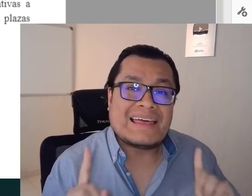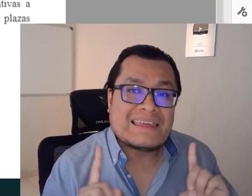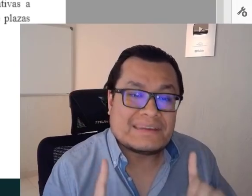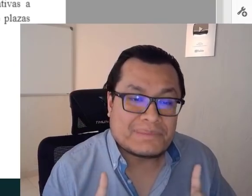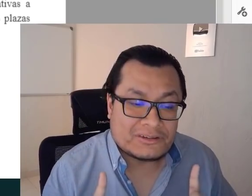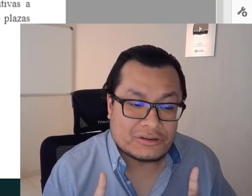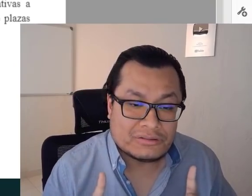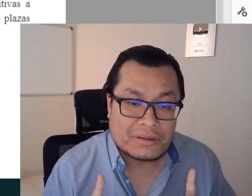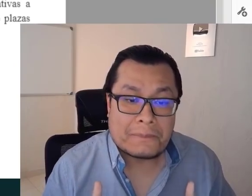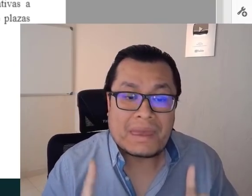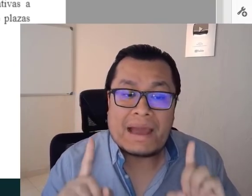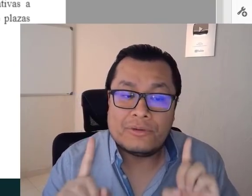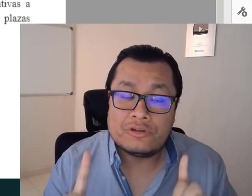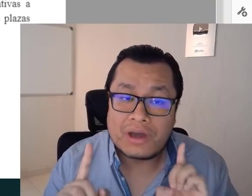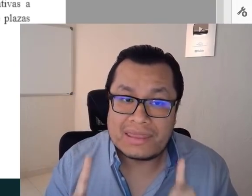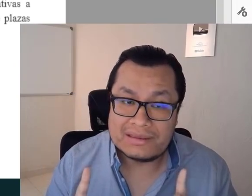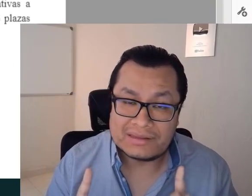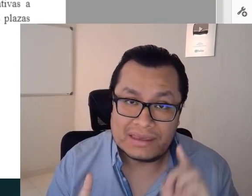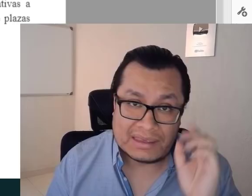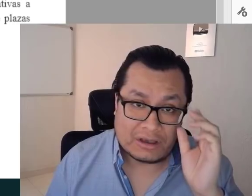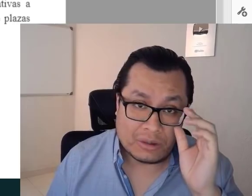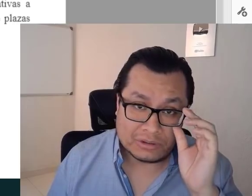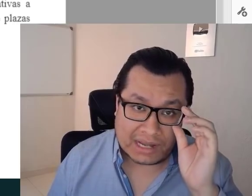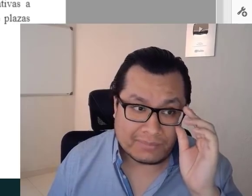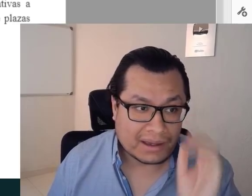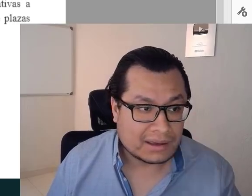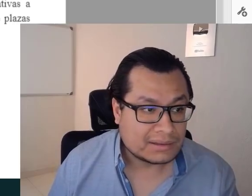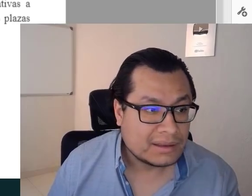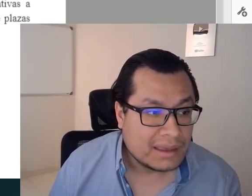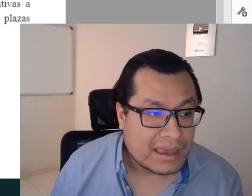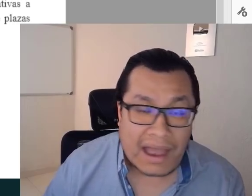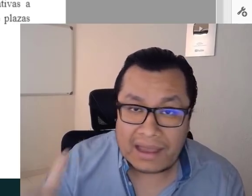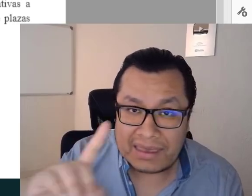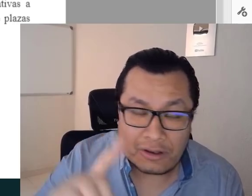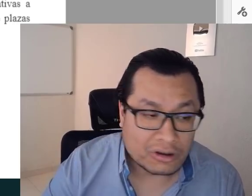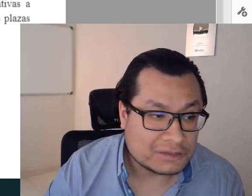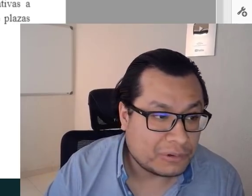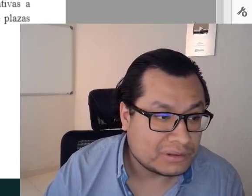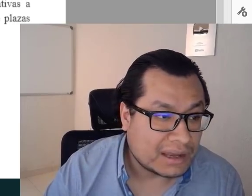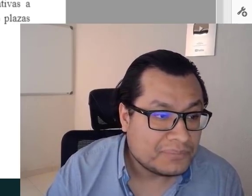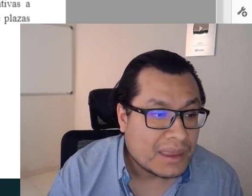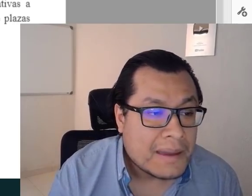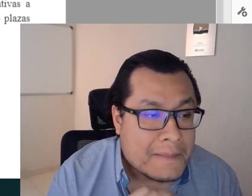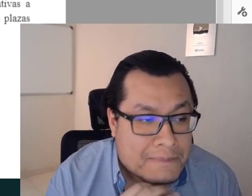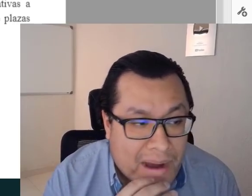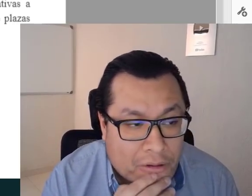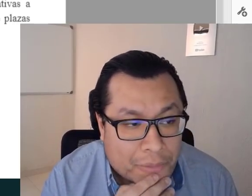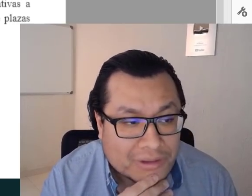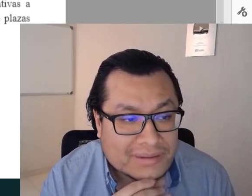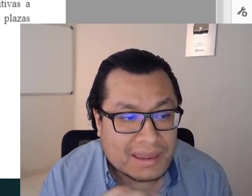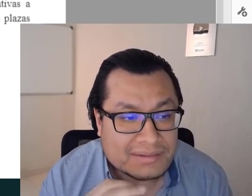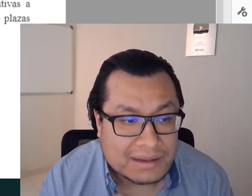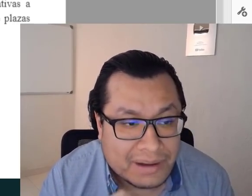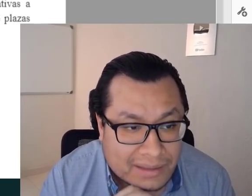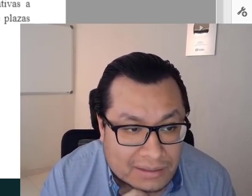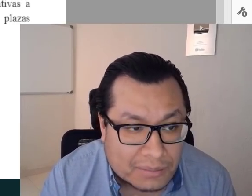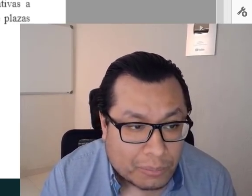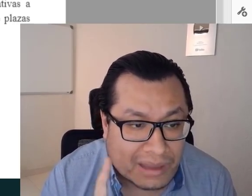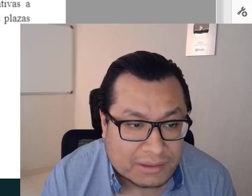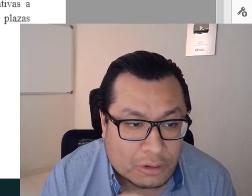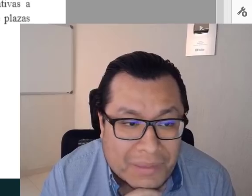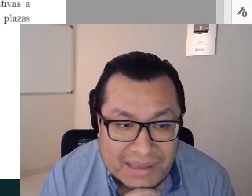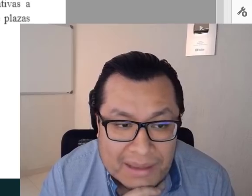carta de aceptación veamos lo que dice y cómo te la bajan a quien corresponda bajo protesta de decir verdad